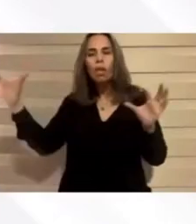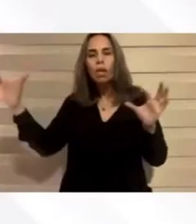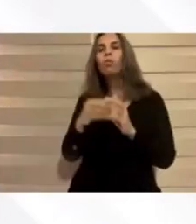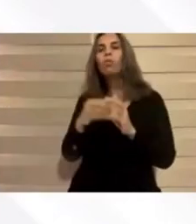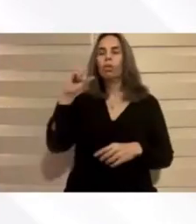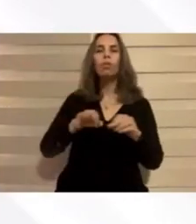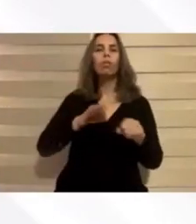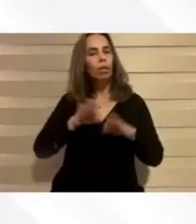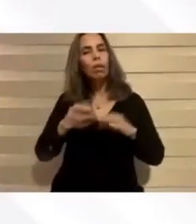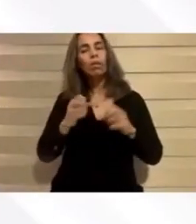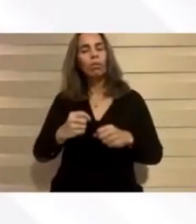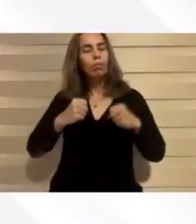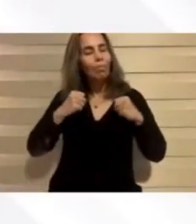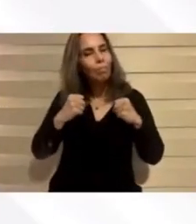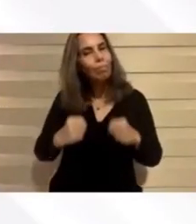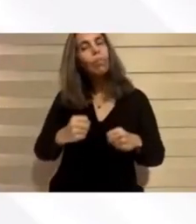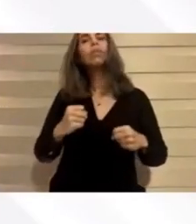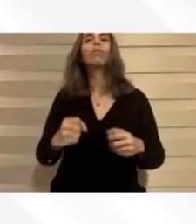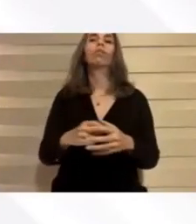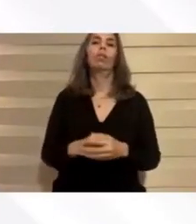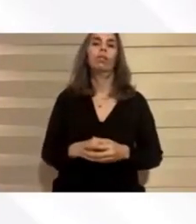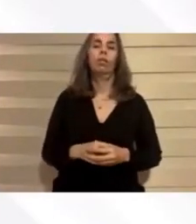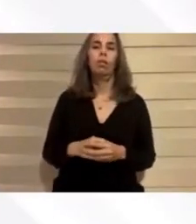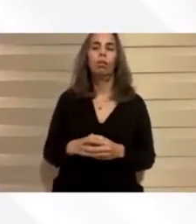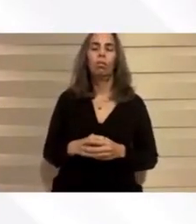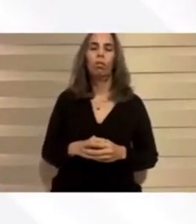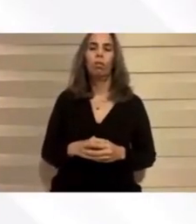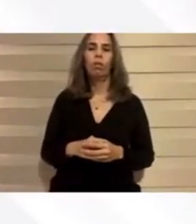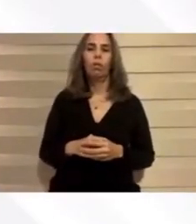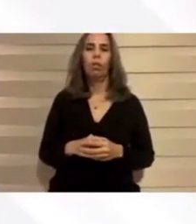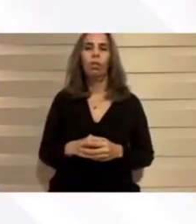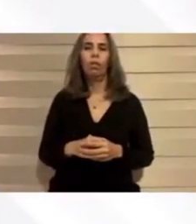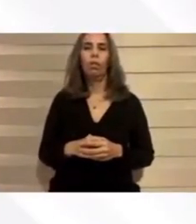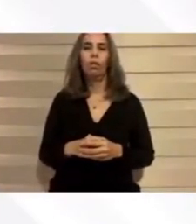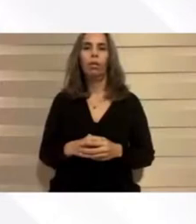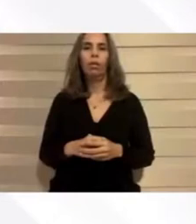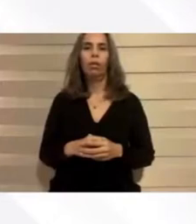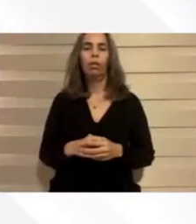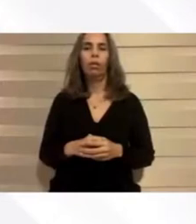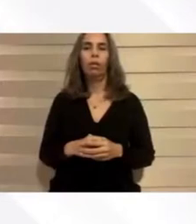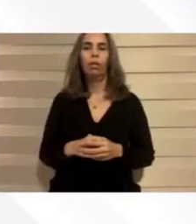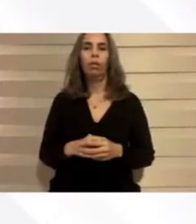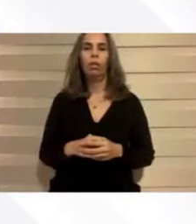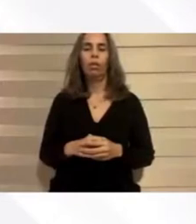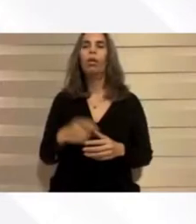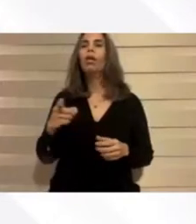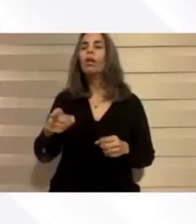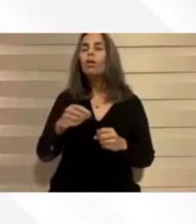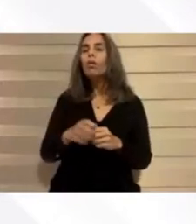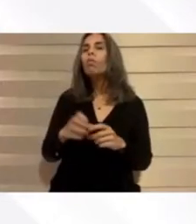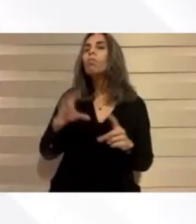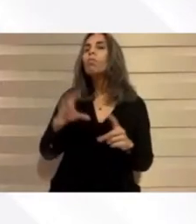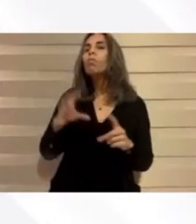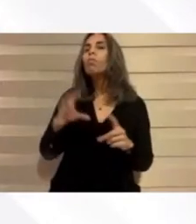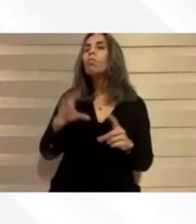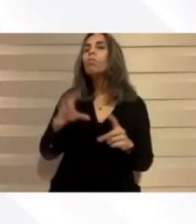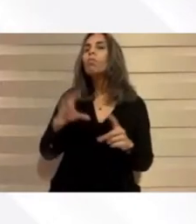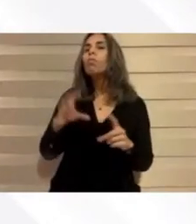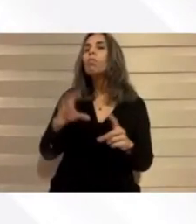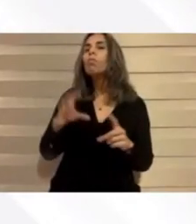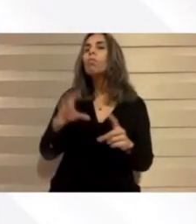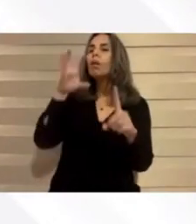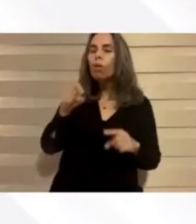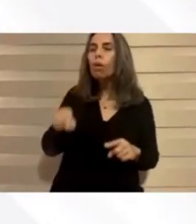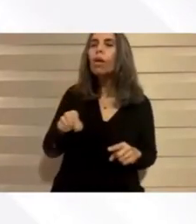encontramos también muy agradecidos, porque sin ellos no hubiera sido posible el lograr el encuentro del día de hoy. Estamos en nuestra tercera